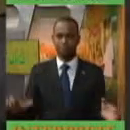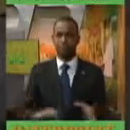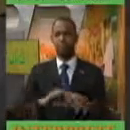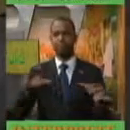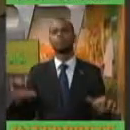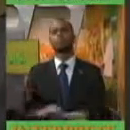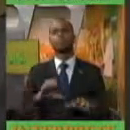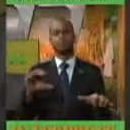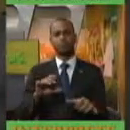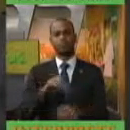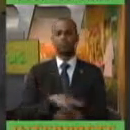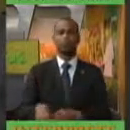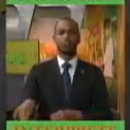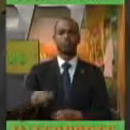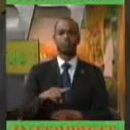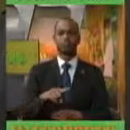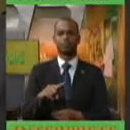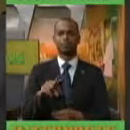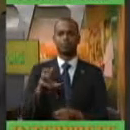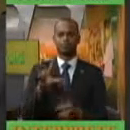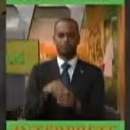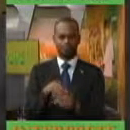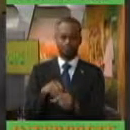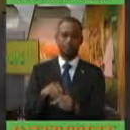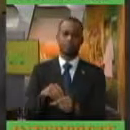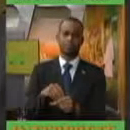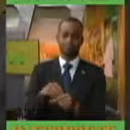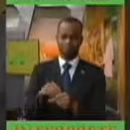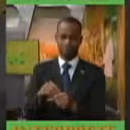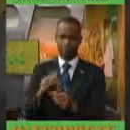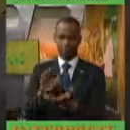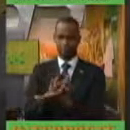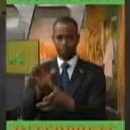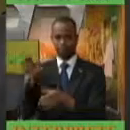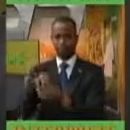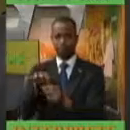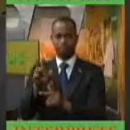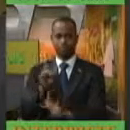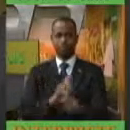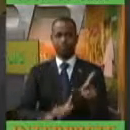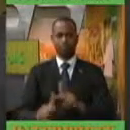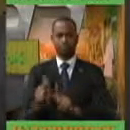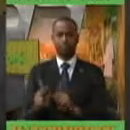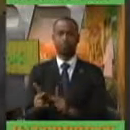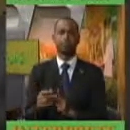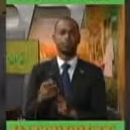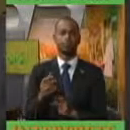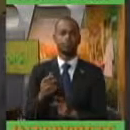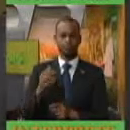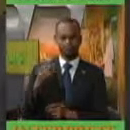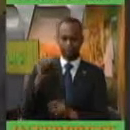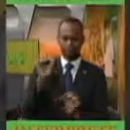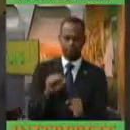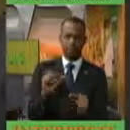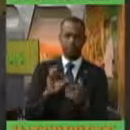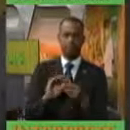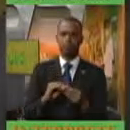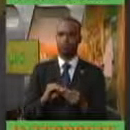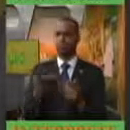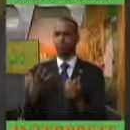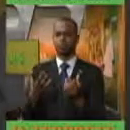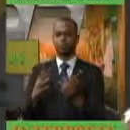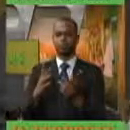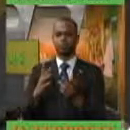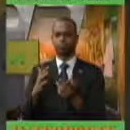ejercicio de los compañeros en los colegios. O sea, que el pueblo vea y pueda dar testimonio, las redes van a